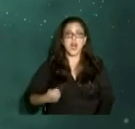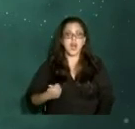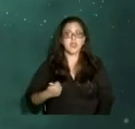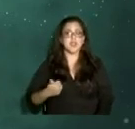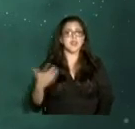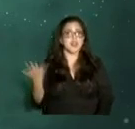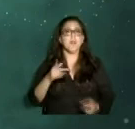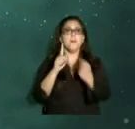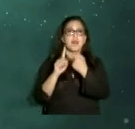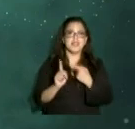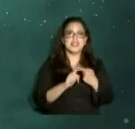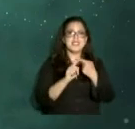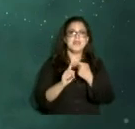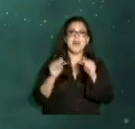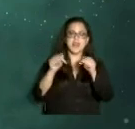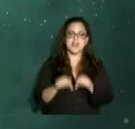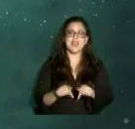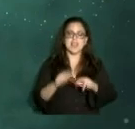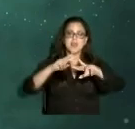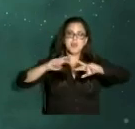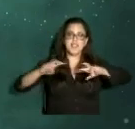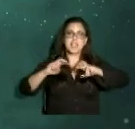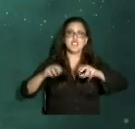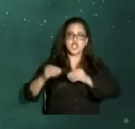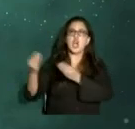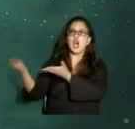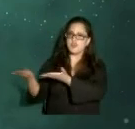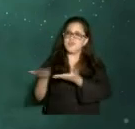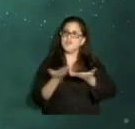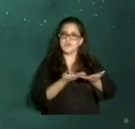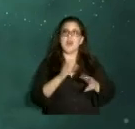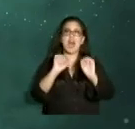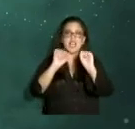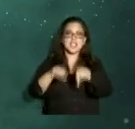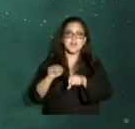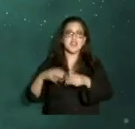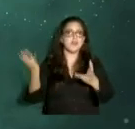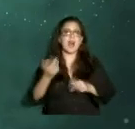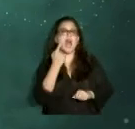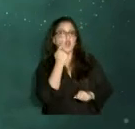quisieron participar en esta iniciativa, aceptando la invitación, con